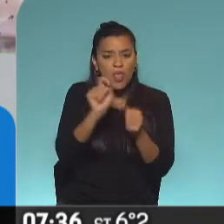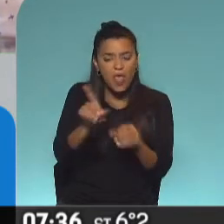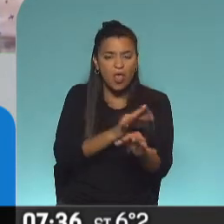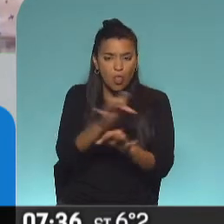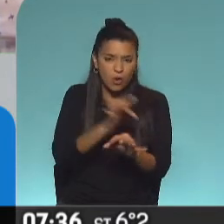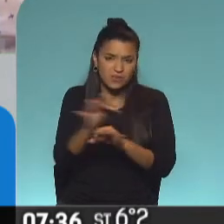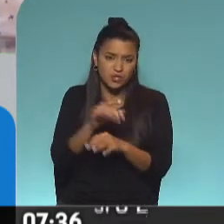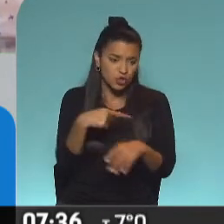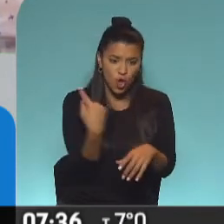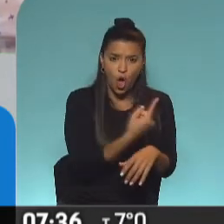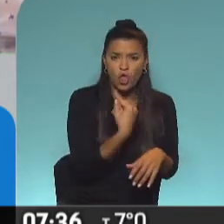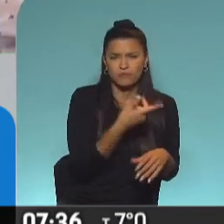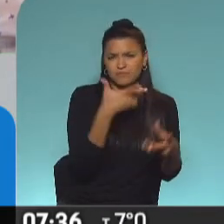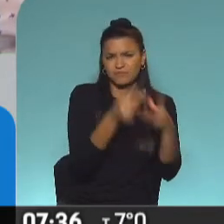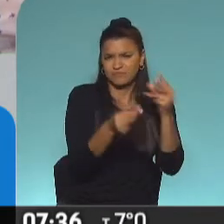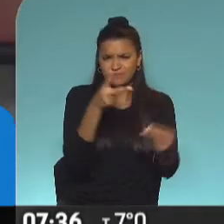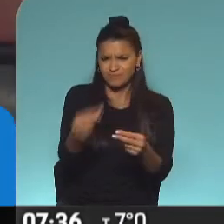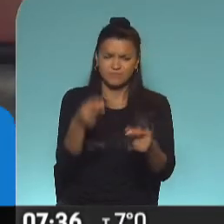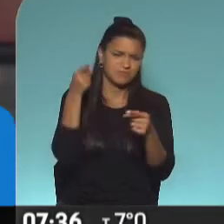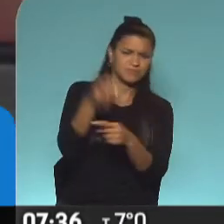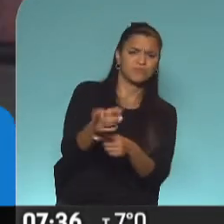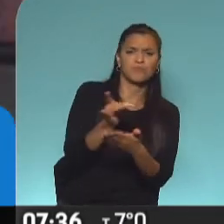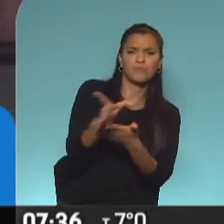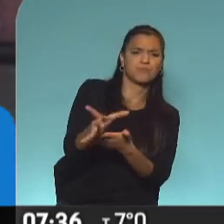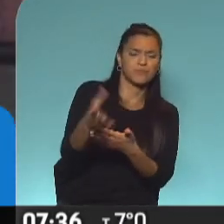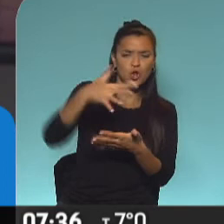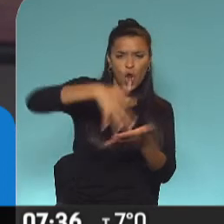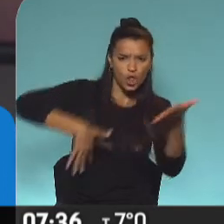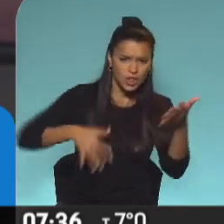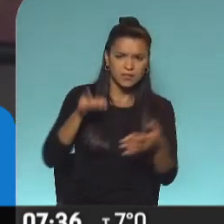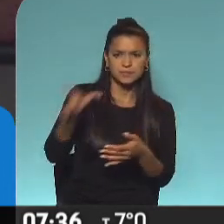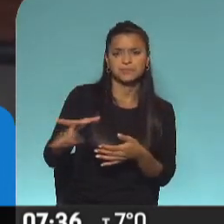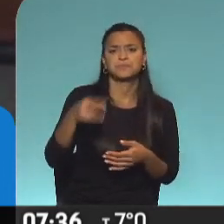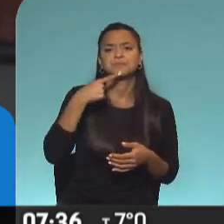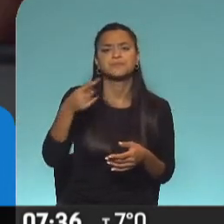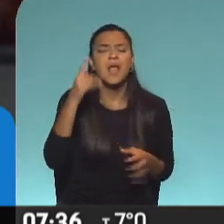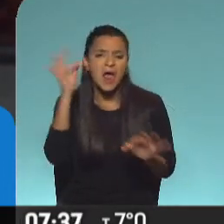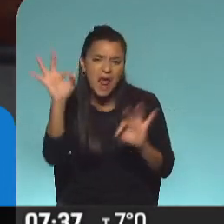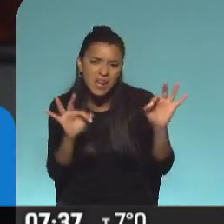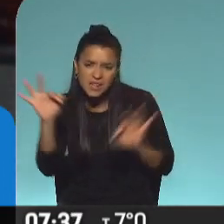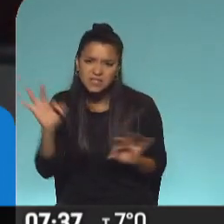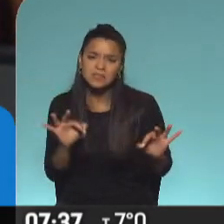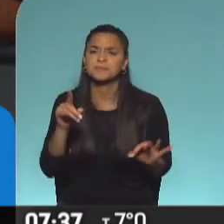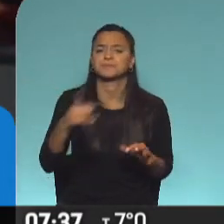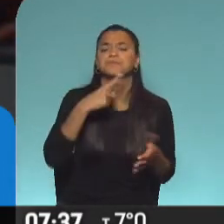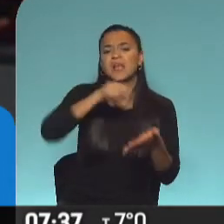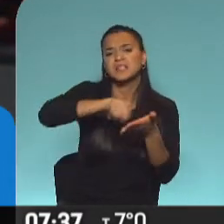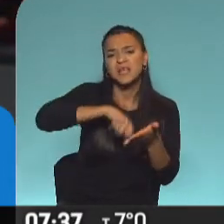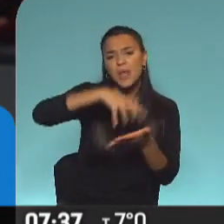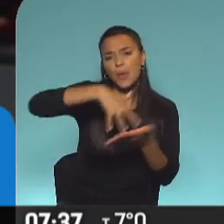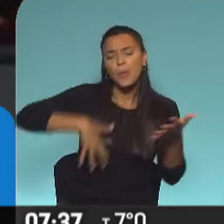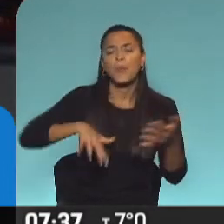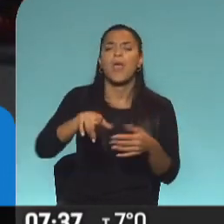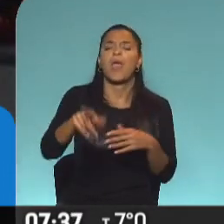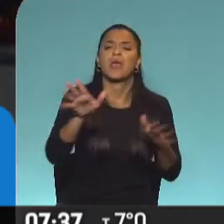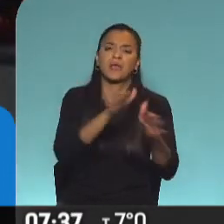que repudiaron en duros términos esta nota que publica este analista. Habitualmente escribe en el diario Clarín